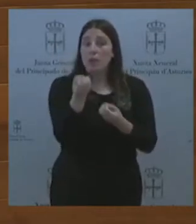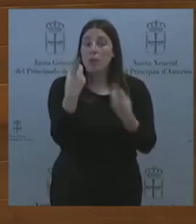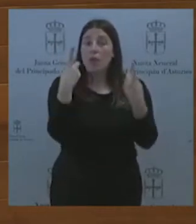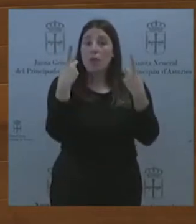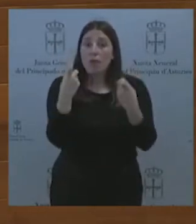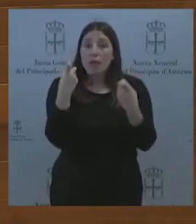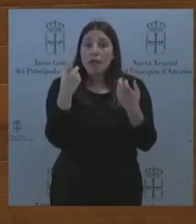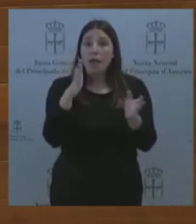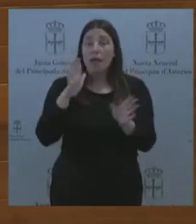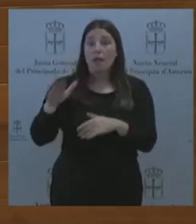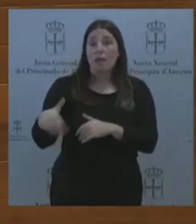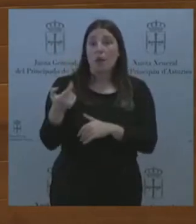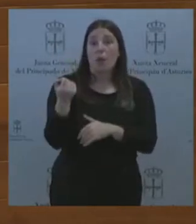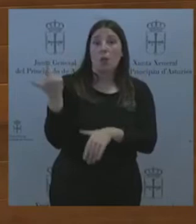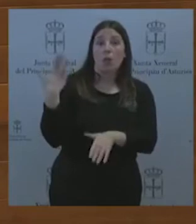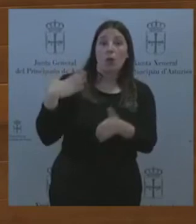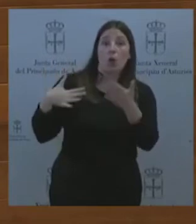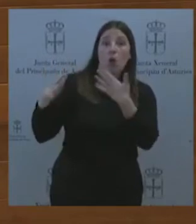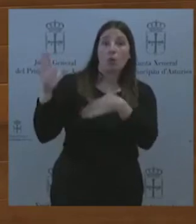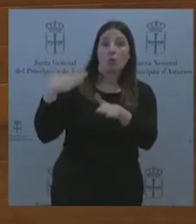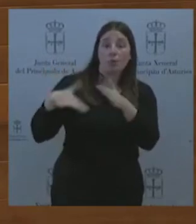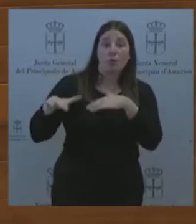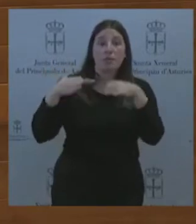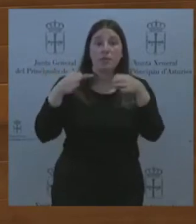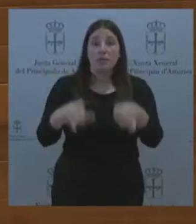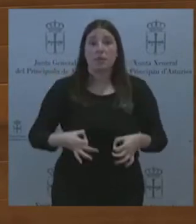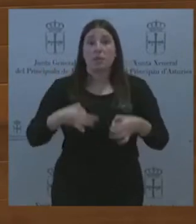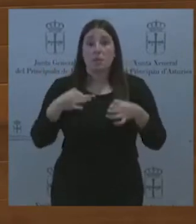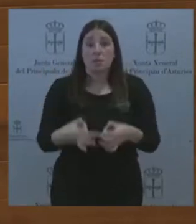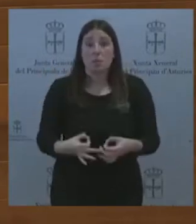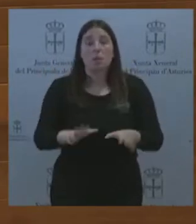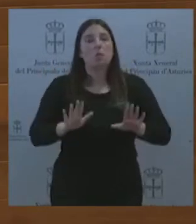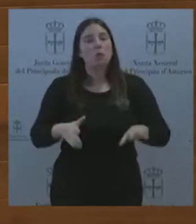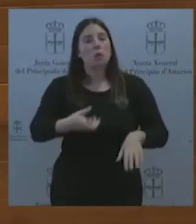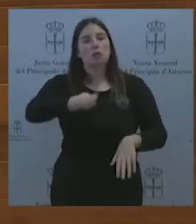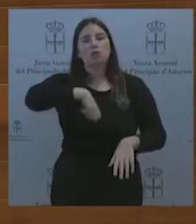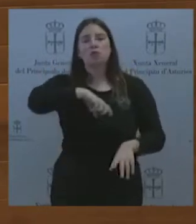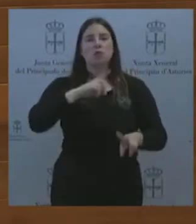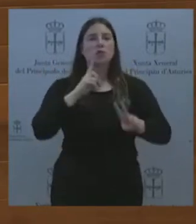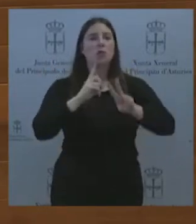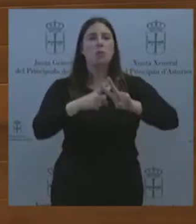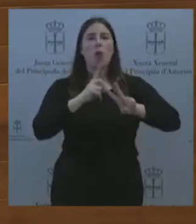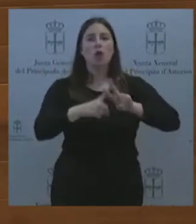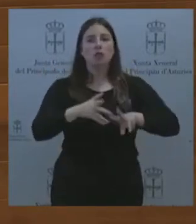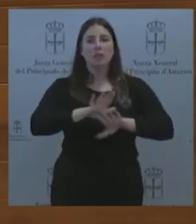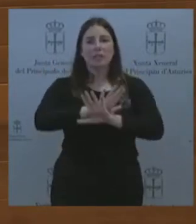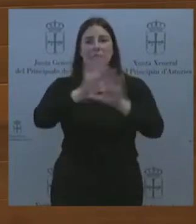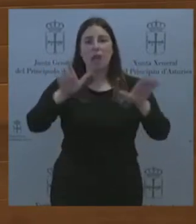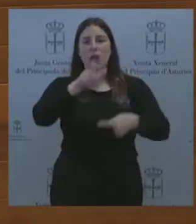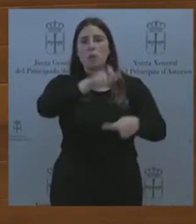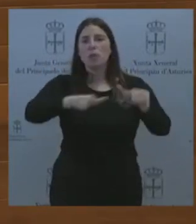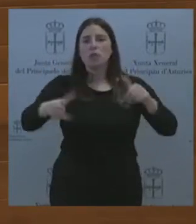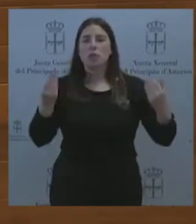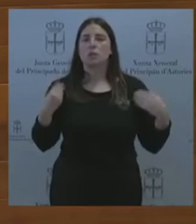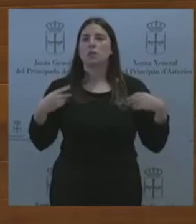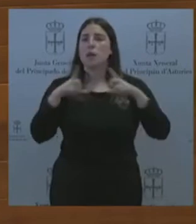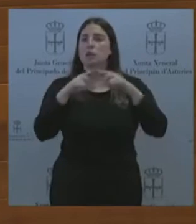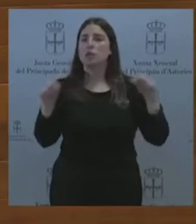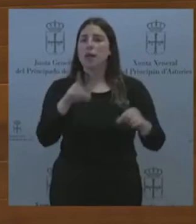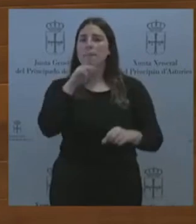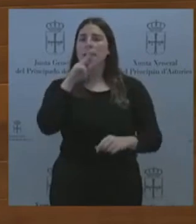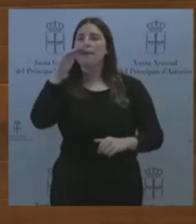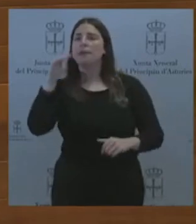Sea como sea, en Vox lo tenemos claro. Los asturianos necesitamos menos palabras y más hechos. Ni el Estado ni el